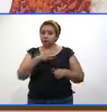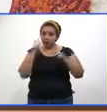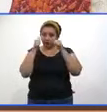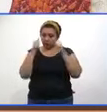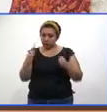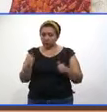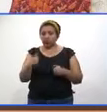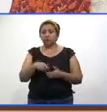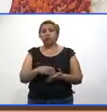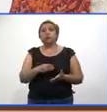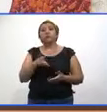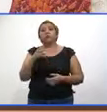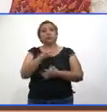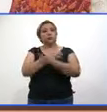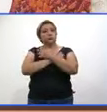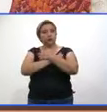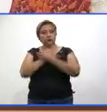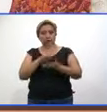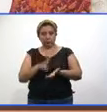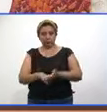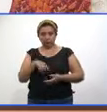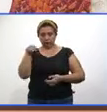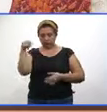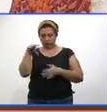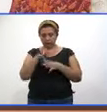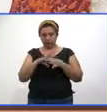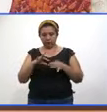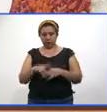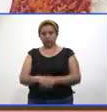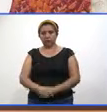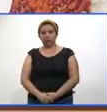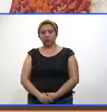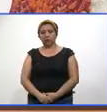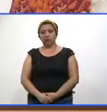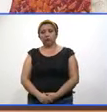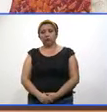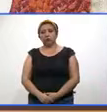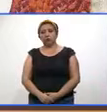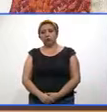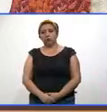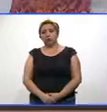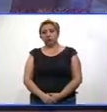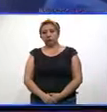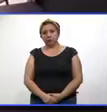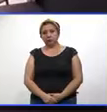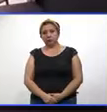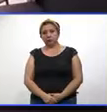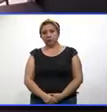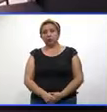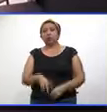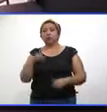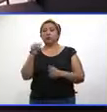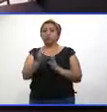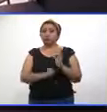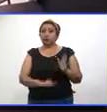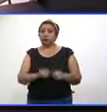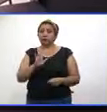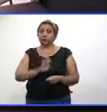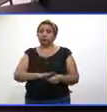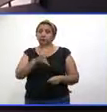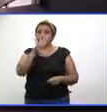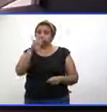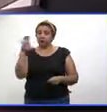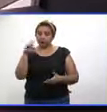atención médica y también educativa. Aquí le decimos cómo. Este mes, en las más de